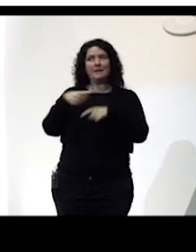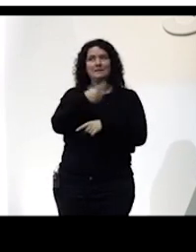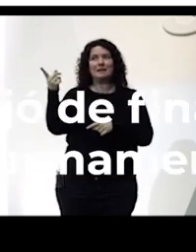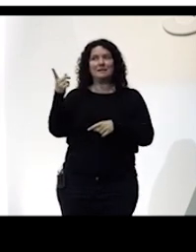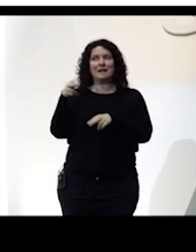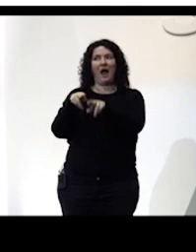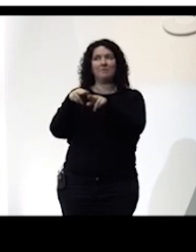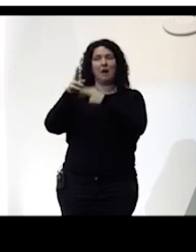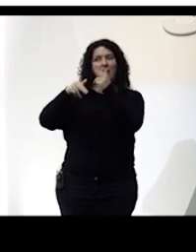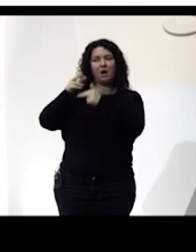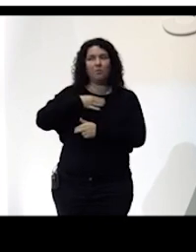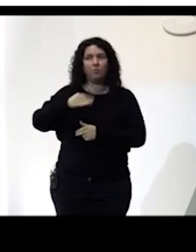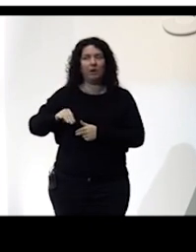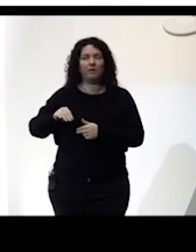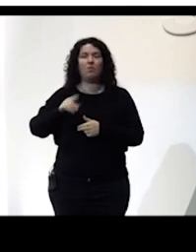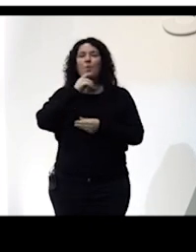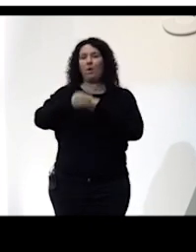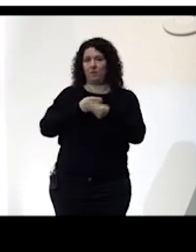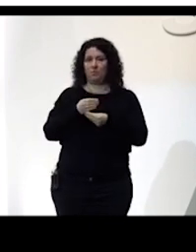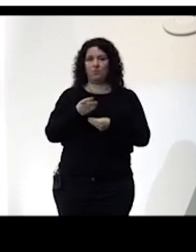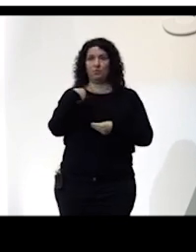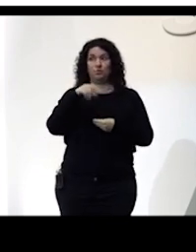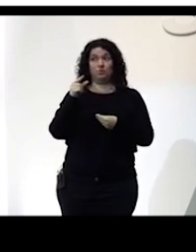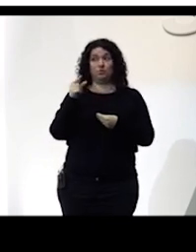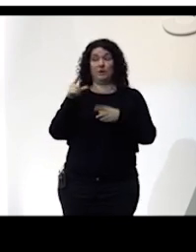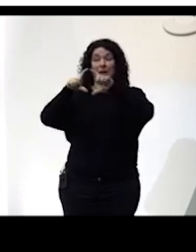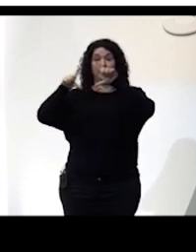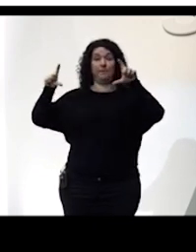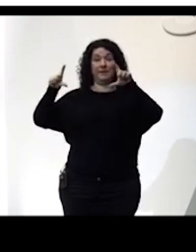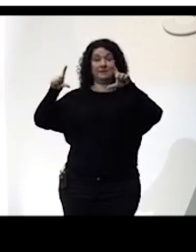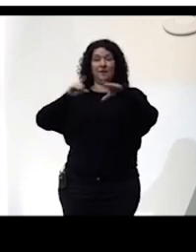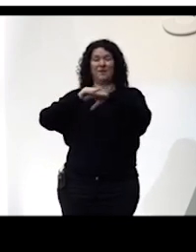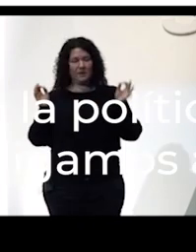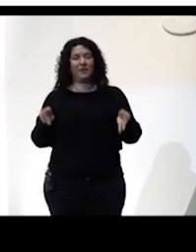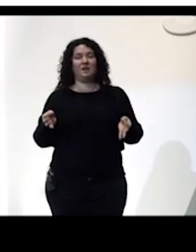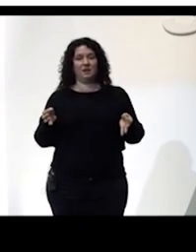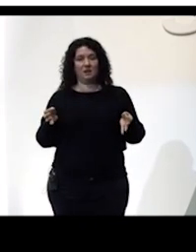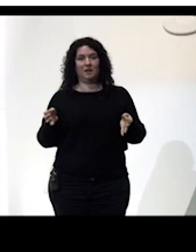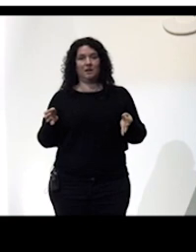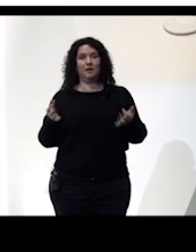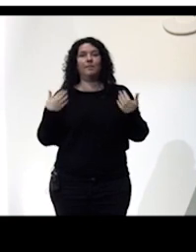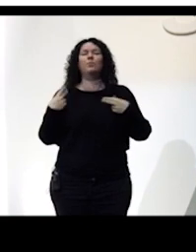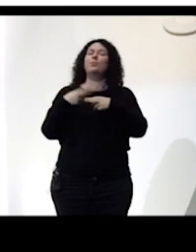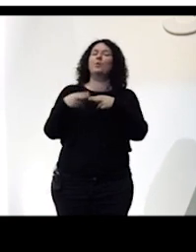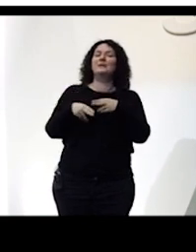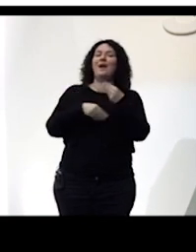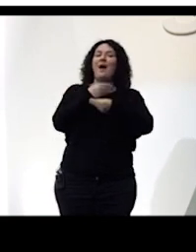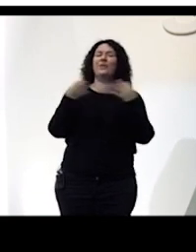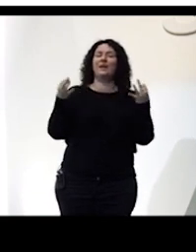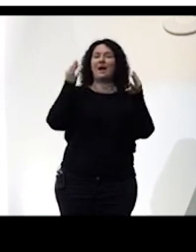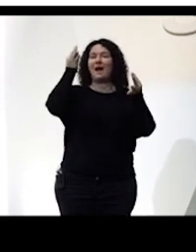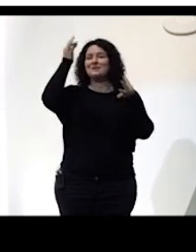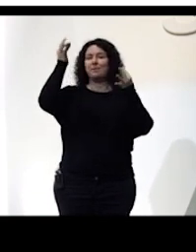armamento. No, el banco no dejó de financiar empresas que producen armamento, ciertamente. Pero la política se ciñe a dos